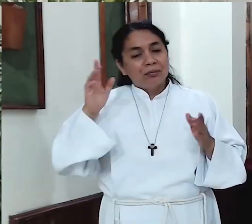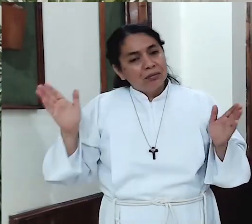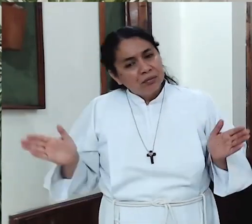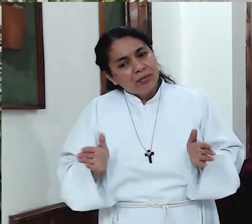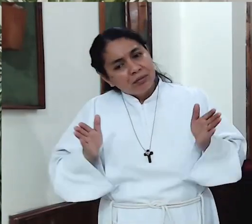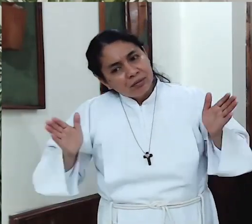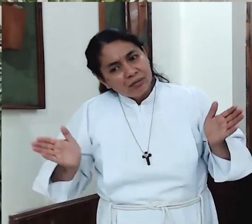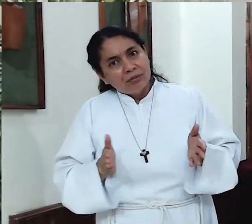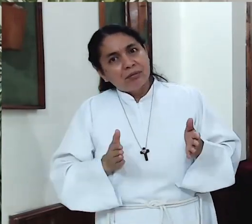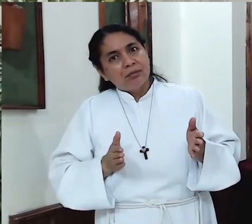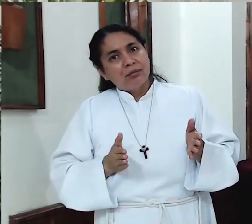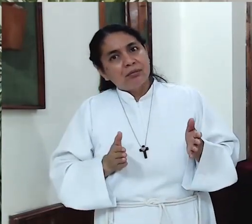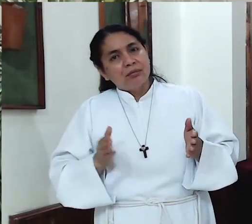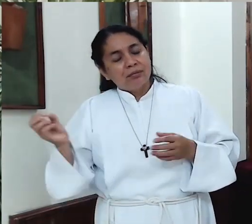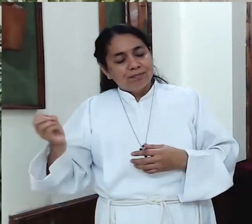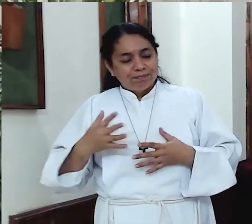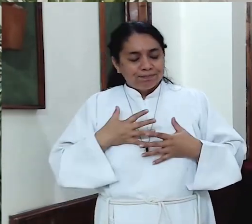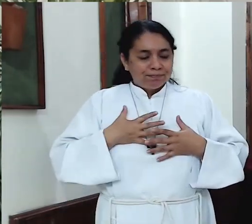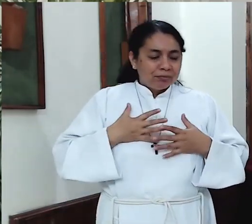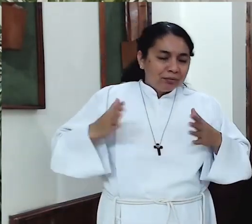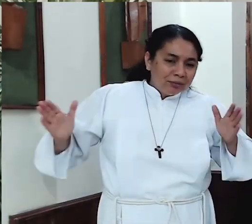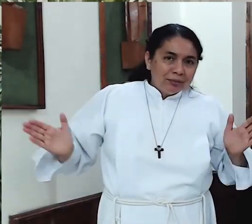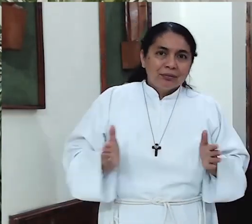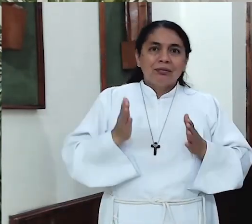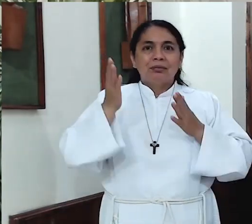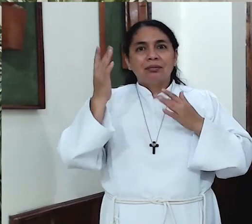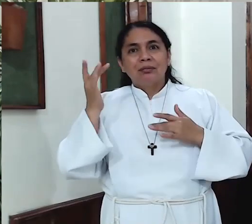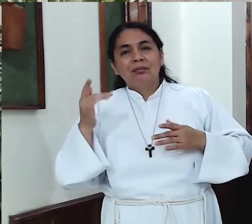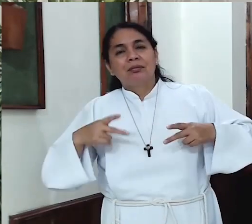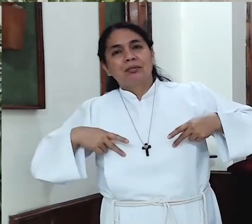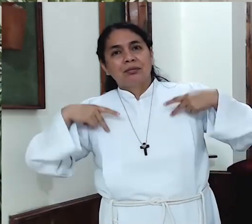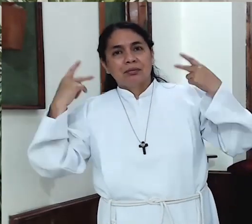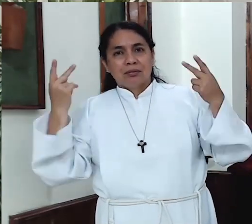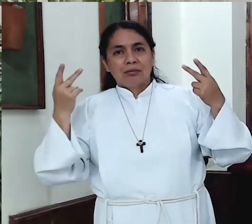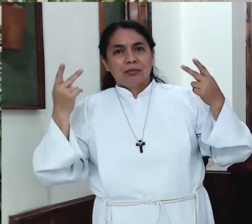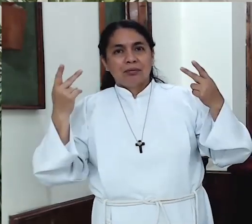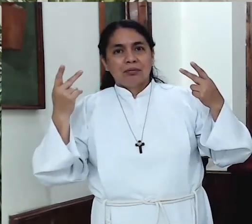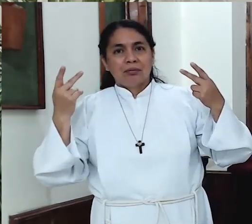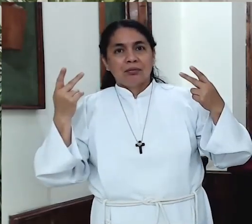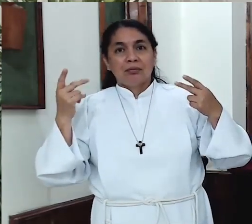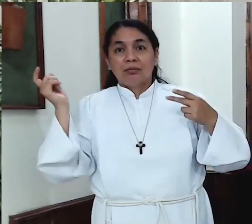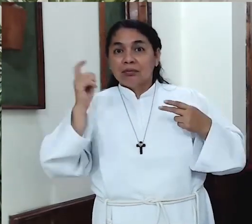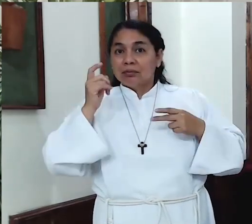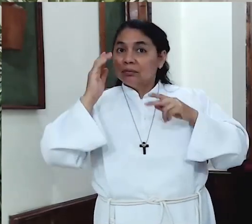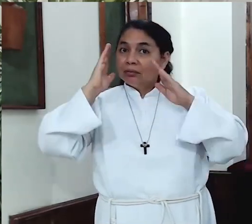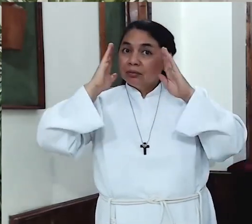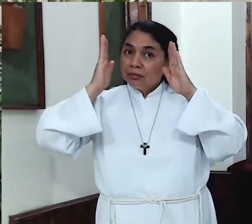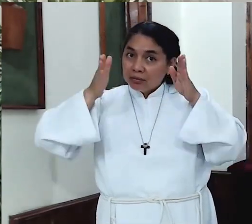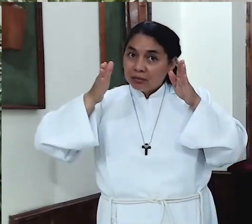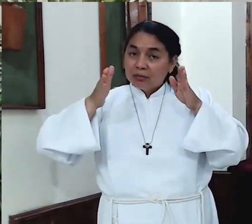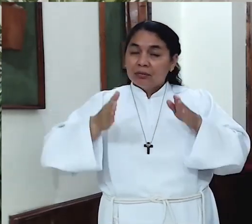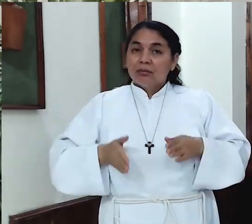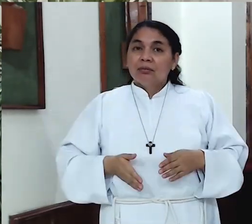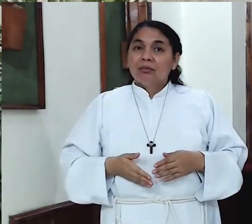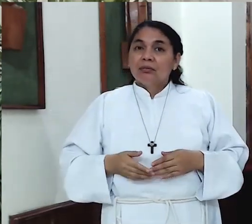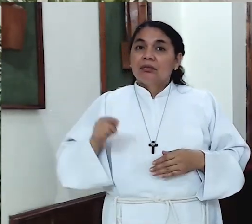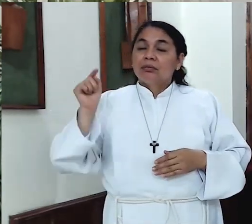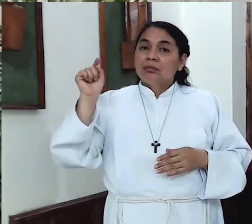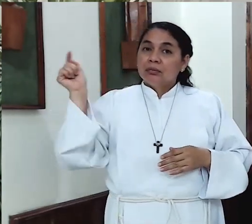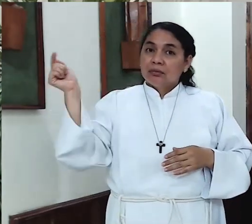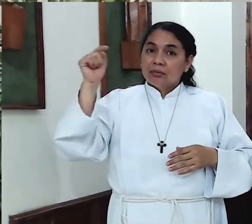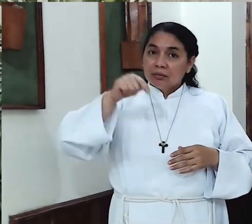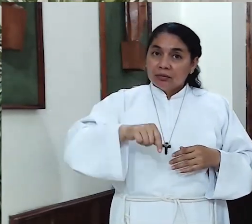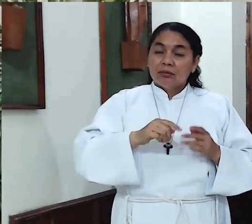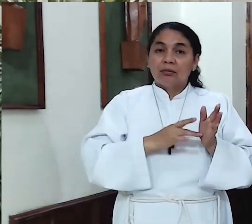animarnos, para infundir en nosotros aliento, esperanza, vida. Pero hay que estar atentos a esa presencia